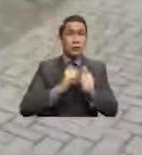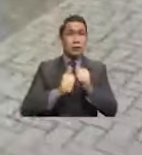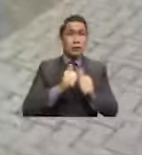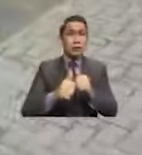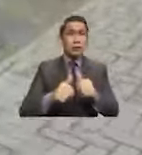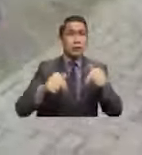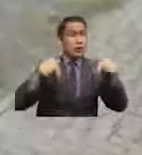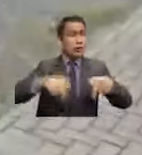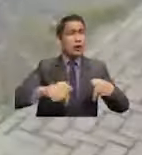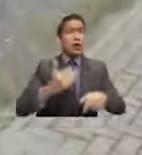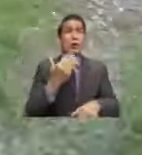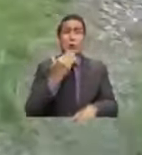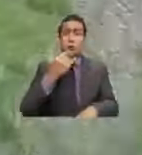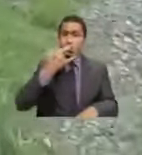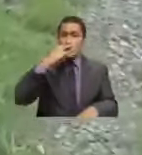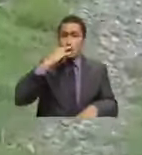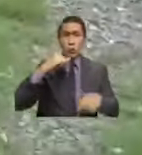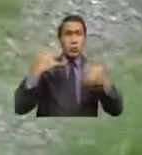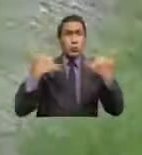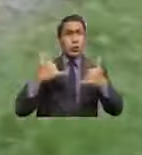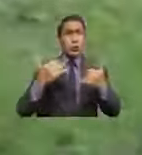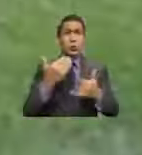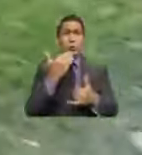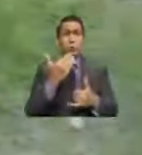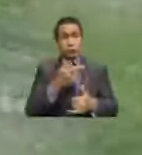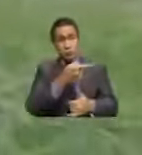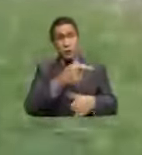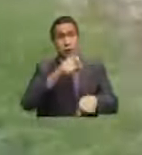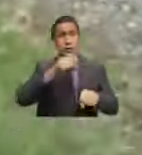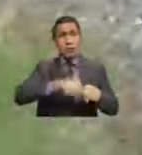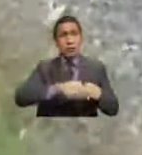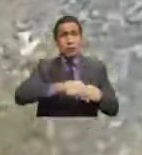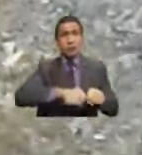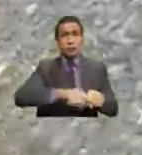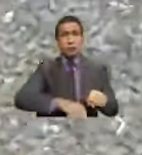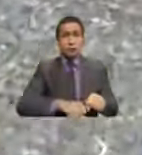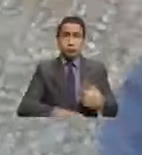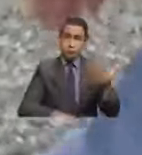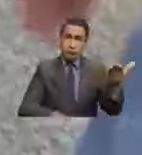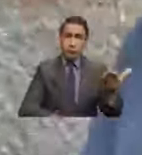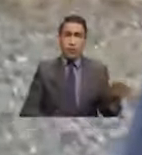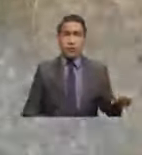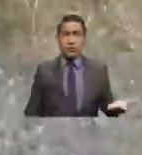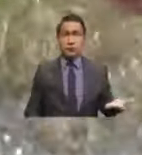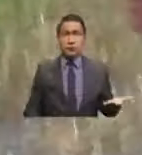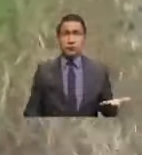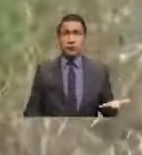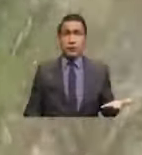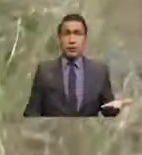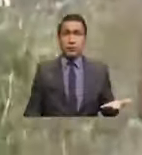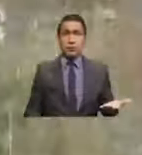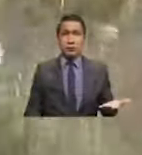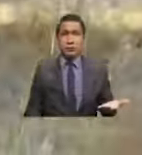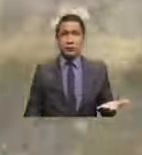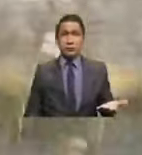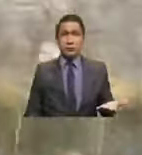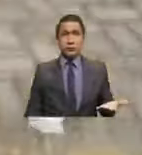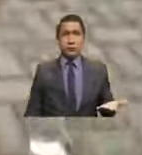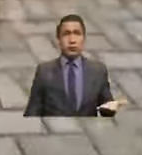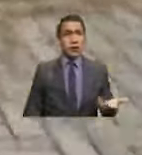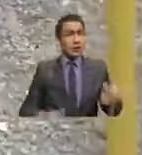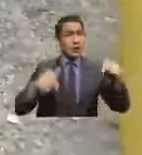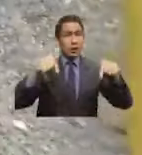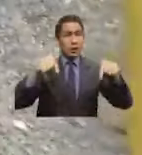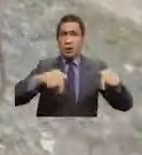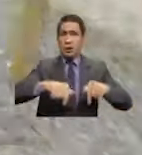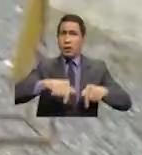jugar aquí, ya. Todas esas cosas aquí están dañadas. ¿Cómo pueden ayudar, cómo pueden los niños jugar ahí? Dígame usted mismo. Entonces, ¿a qué se pueden